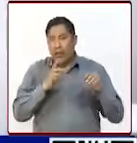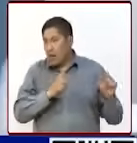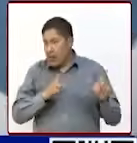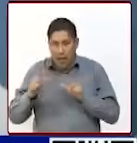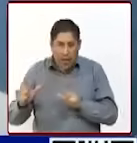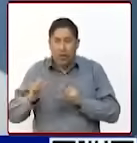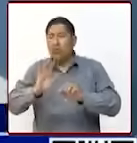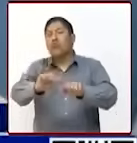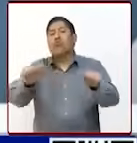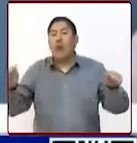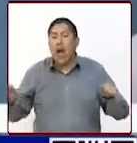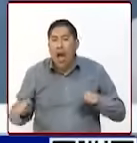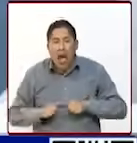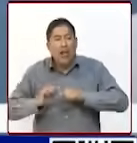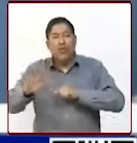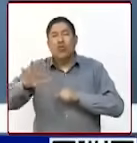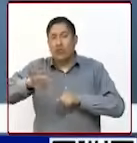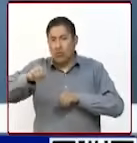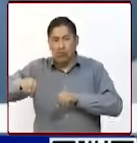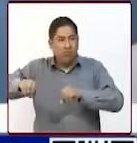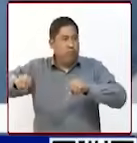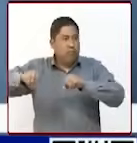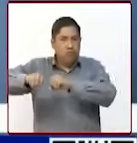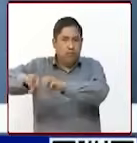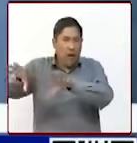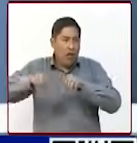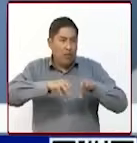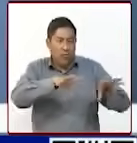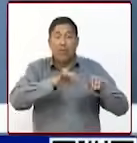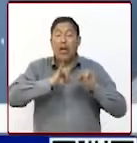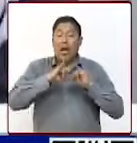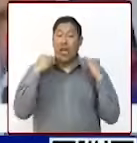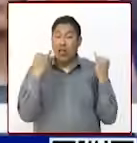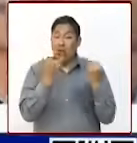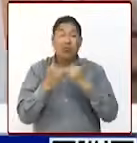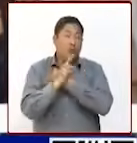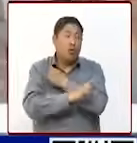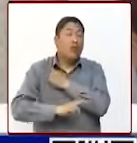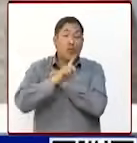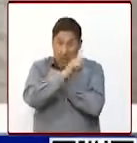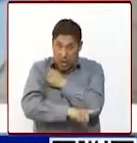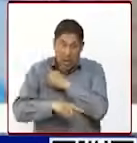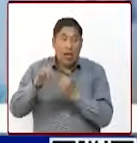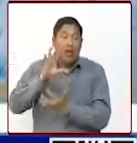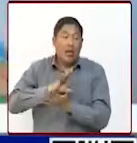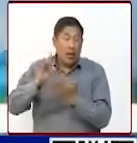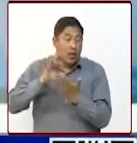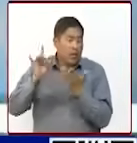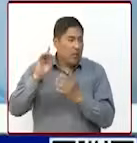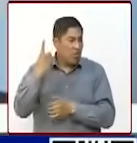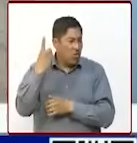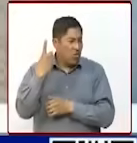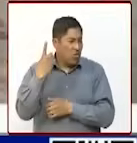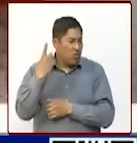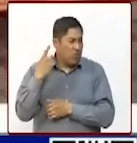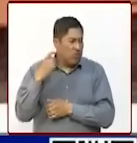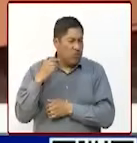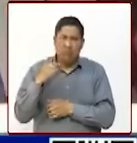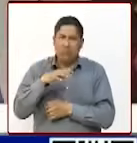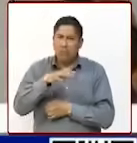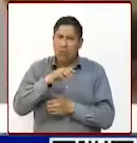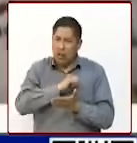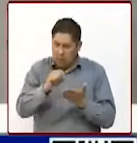previsto dentro de su área, dentro de su centro de operaciones, de parte del Instituto Nacional de Estadística. Entonces, solamente el censo dura en